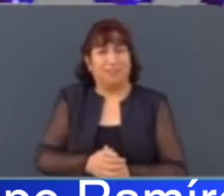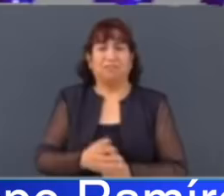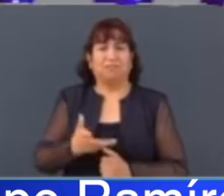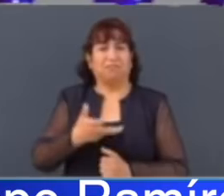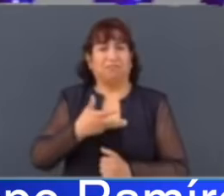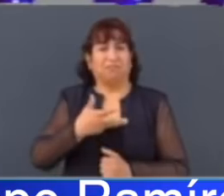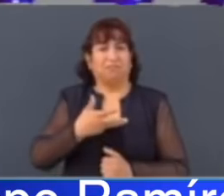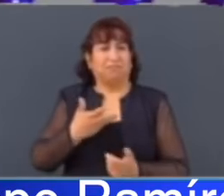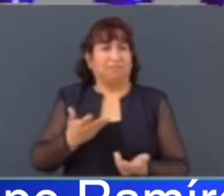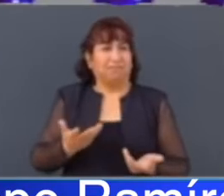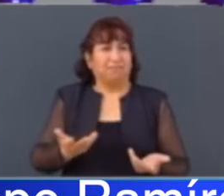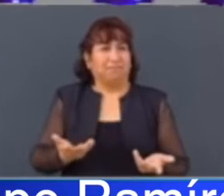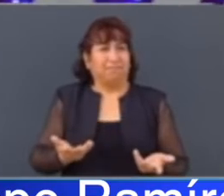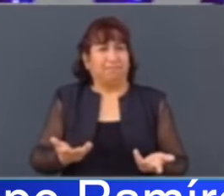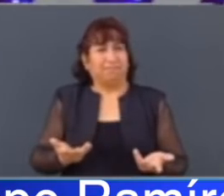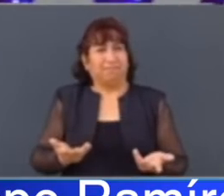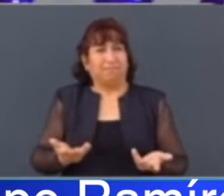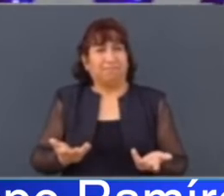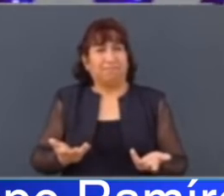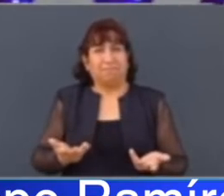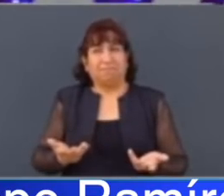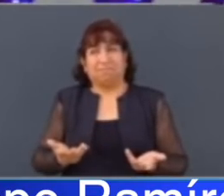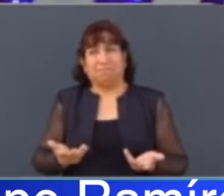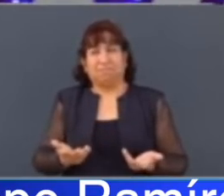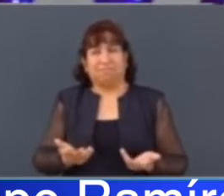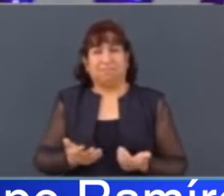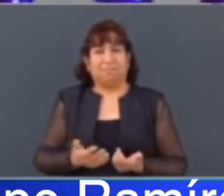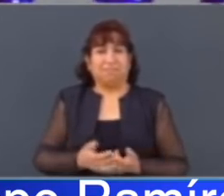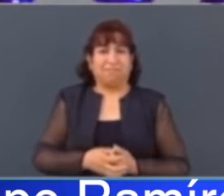sostienen y